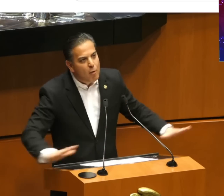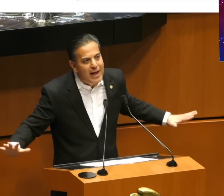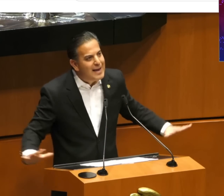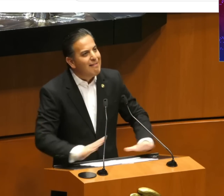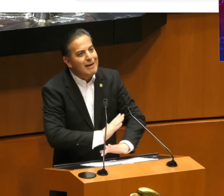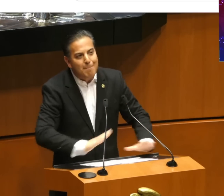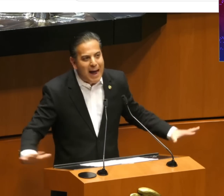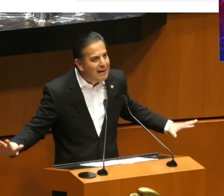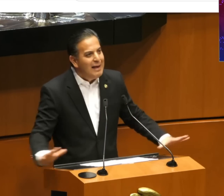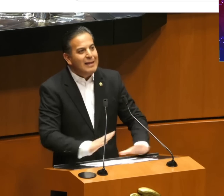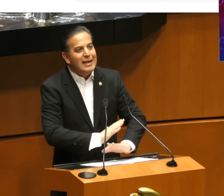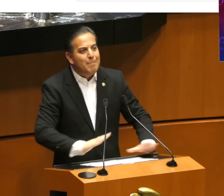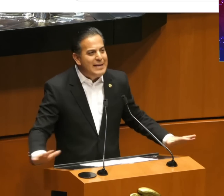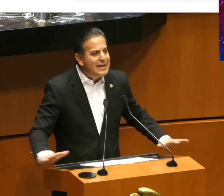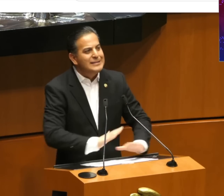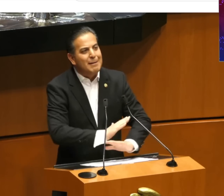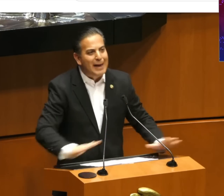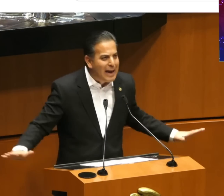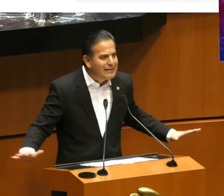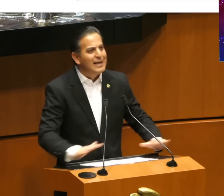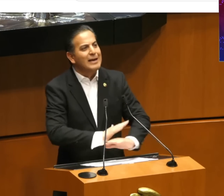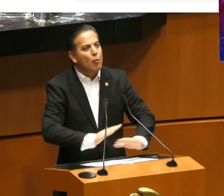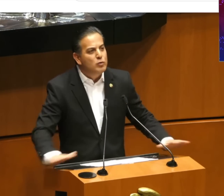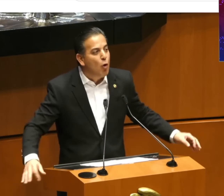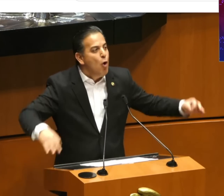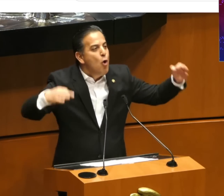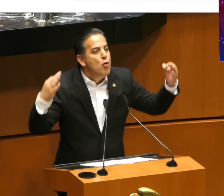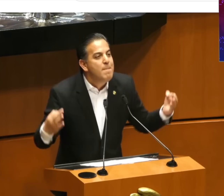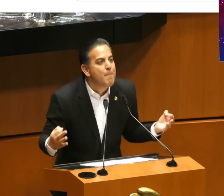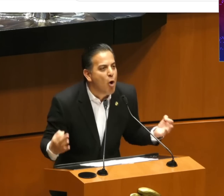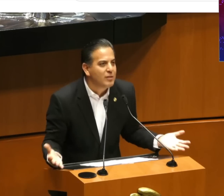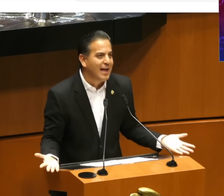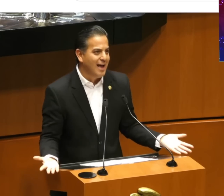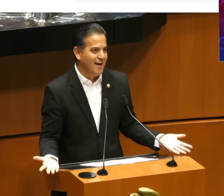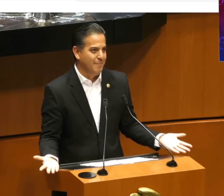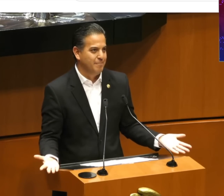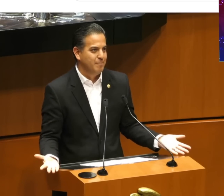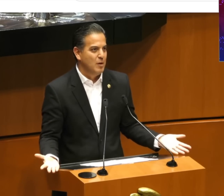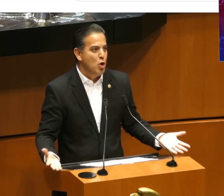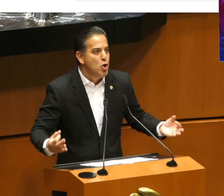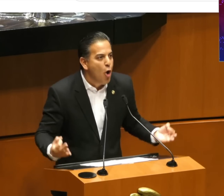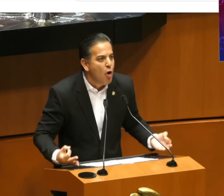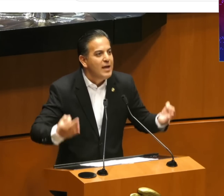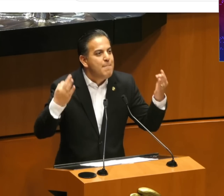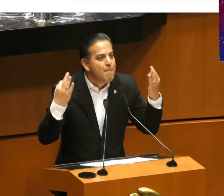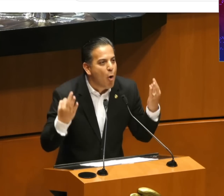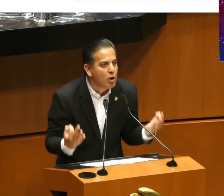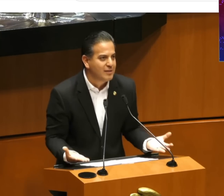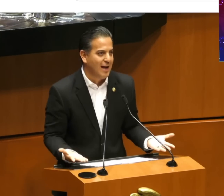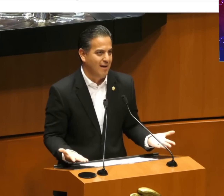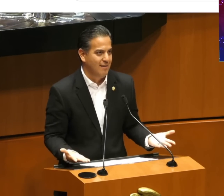que si son de morena del pan del pri que siebrar que sean a gusto no importa no